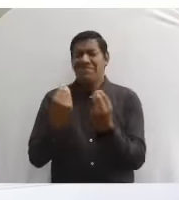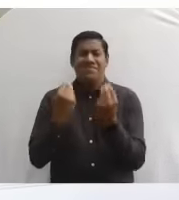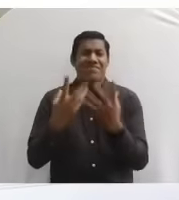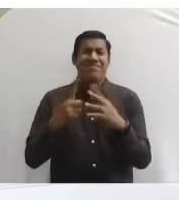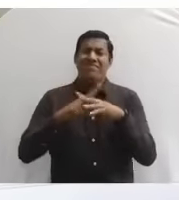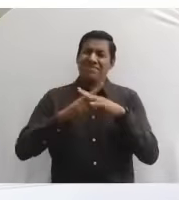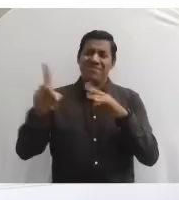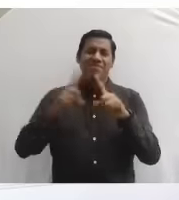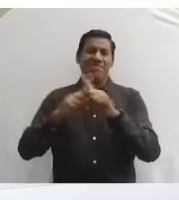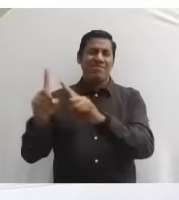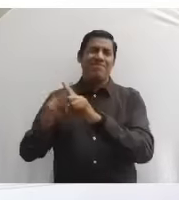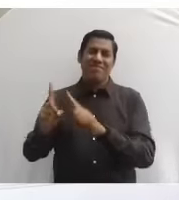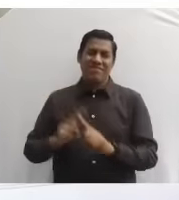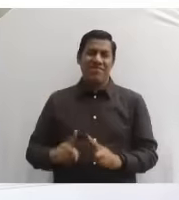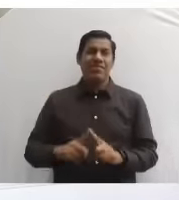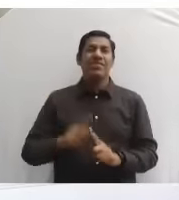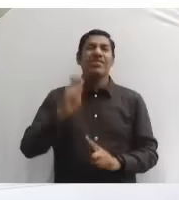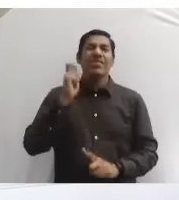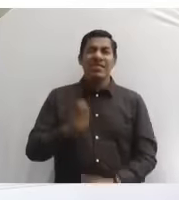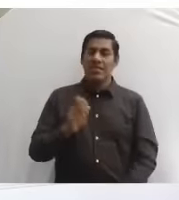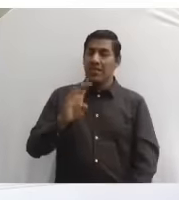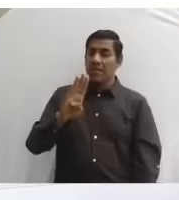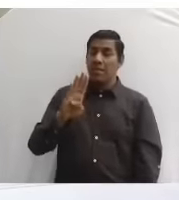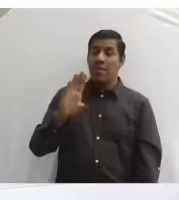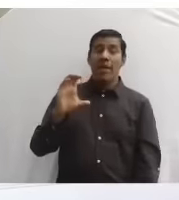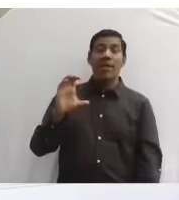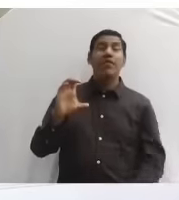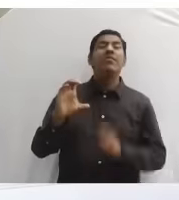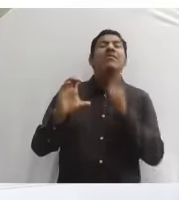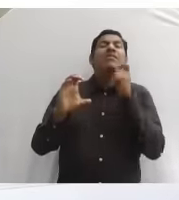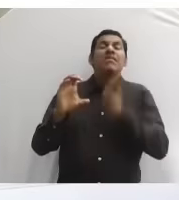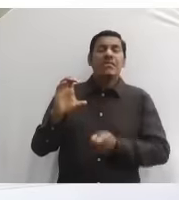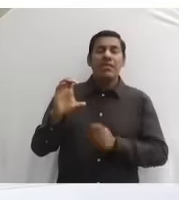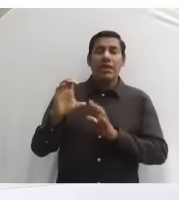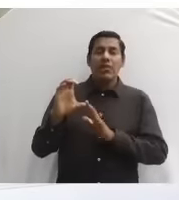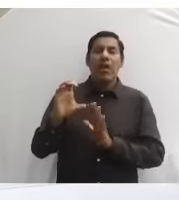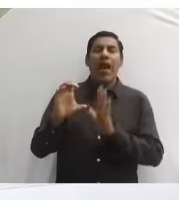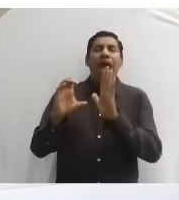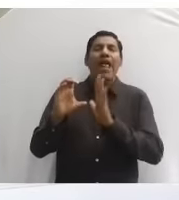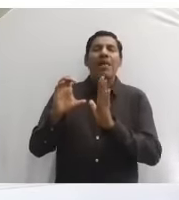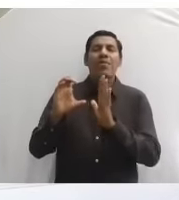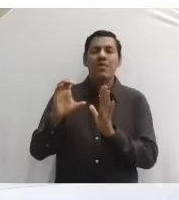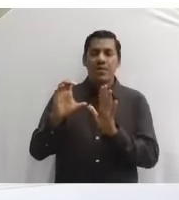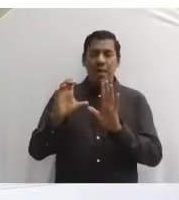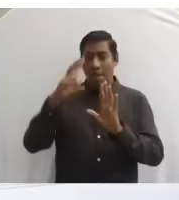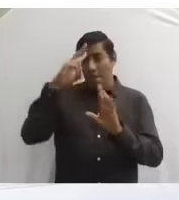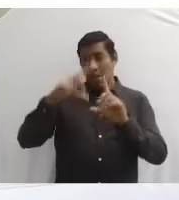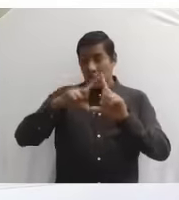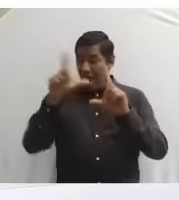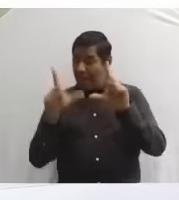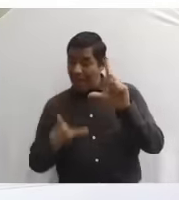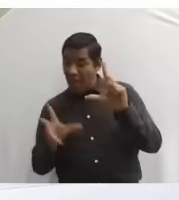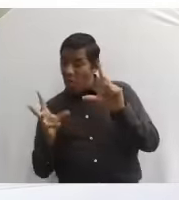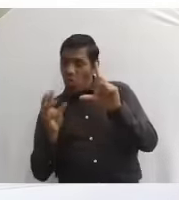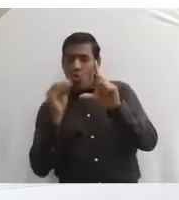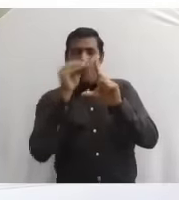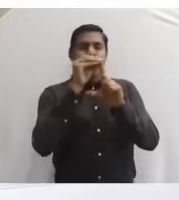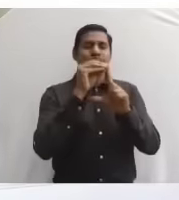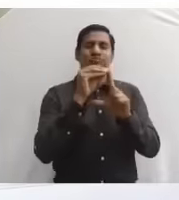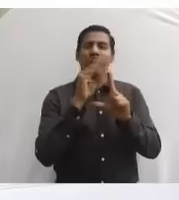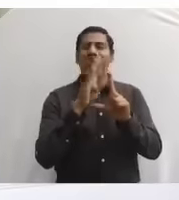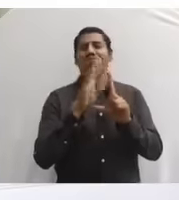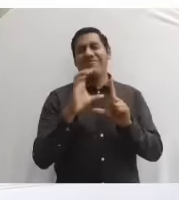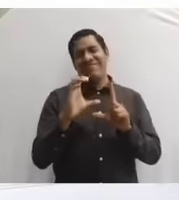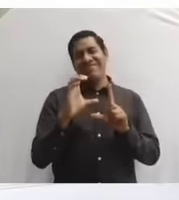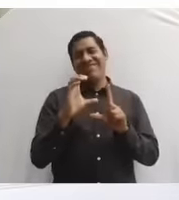años. Así que Baja California es como una representación de todo nuestro país. Así que muchas